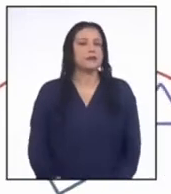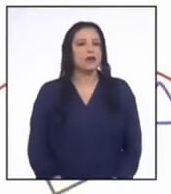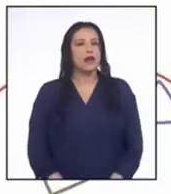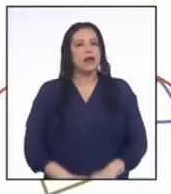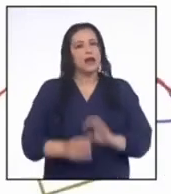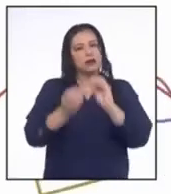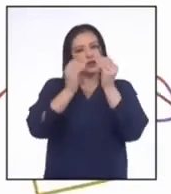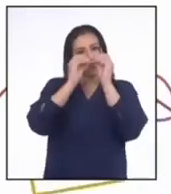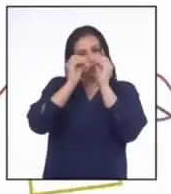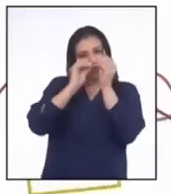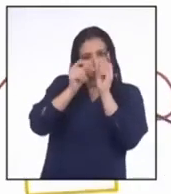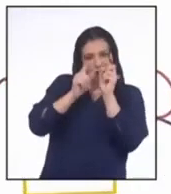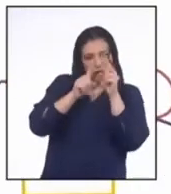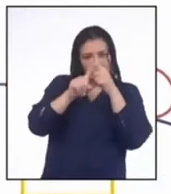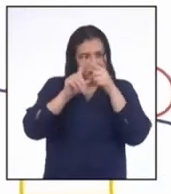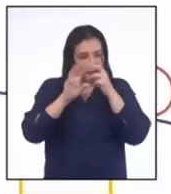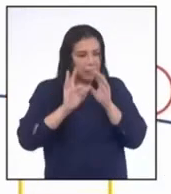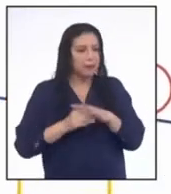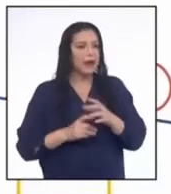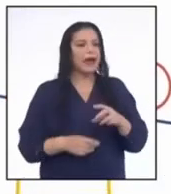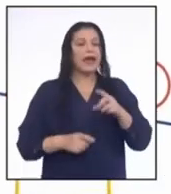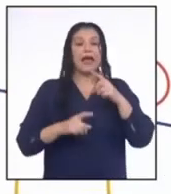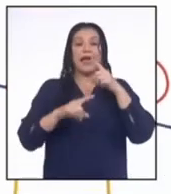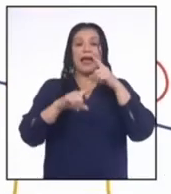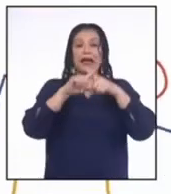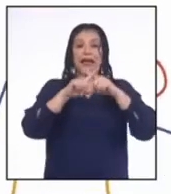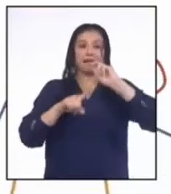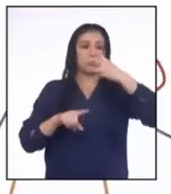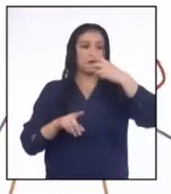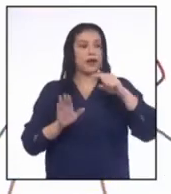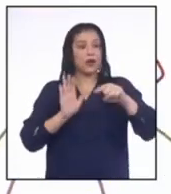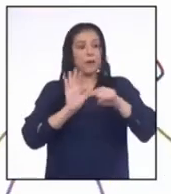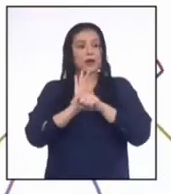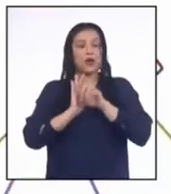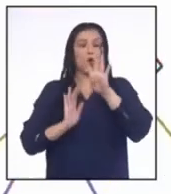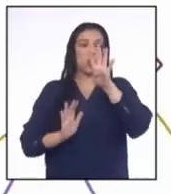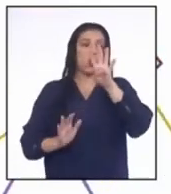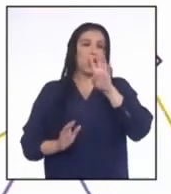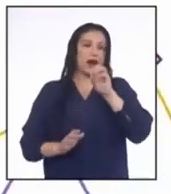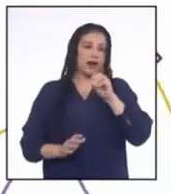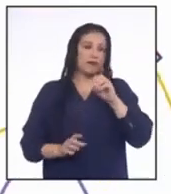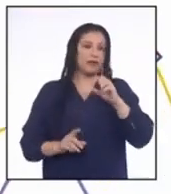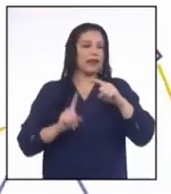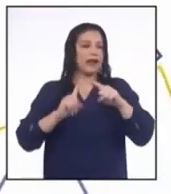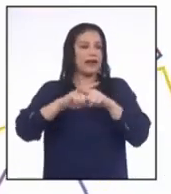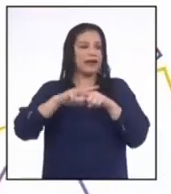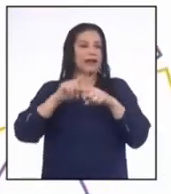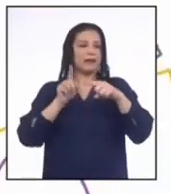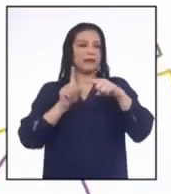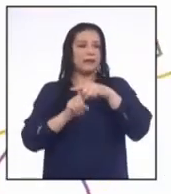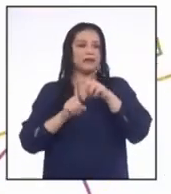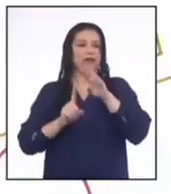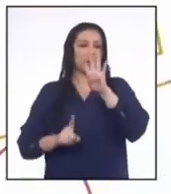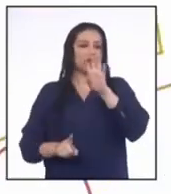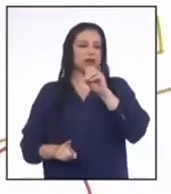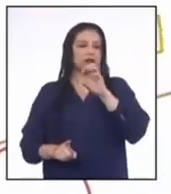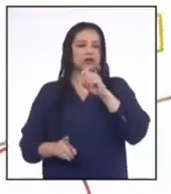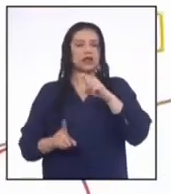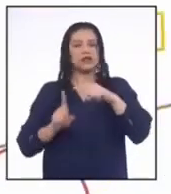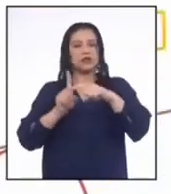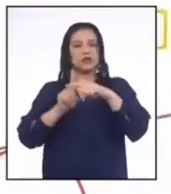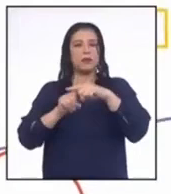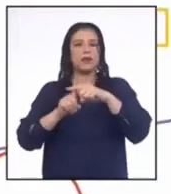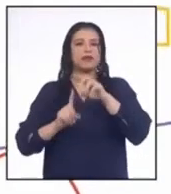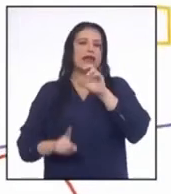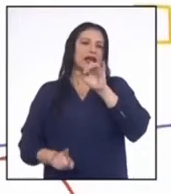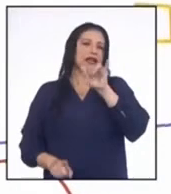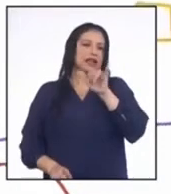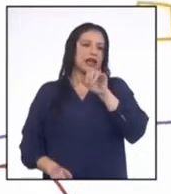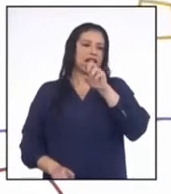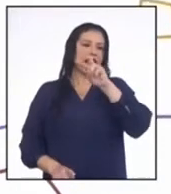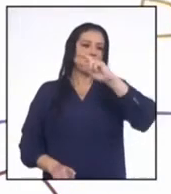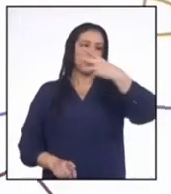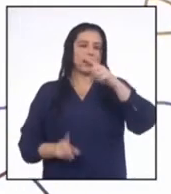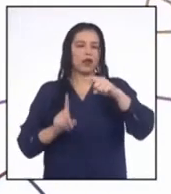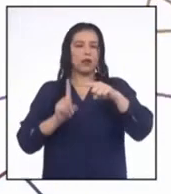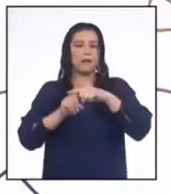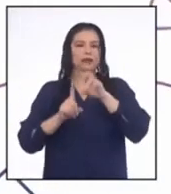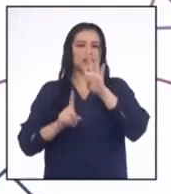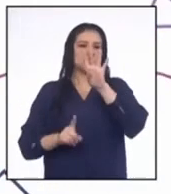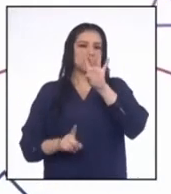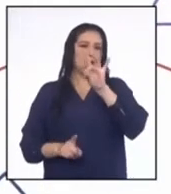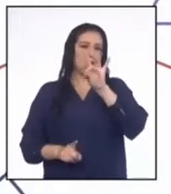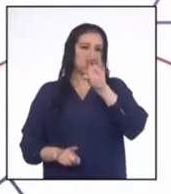Desarrollando la ecuación x al cuadrado menos 40x más 400 más y al cuadrado más 80y